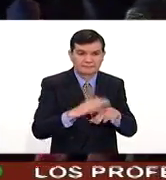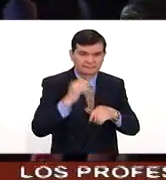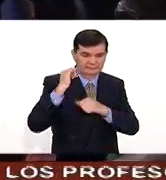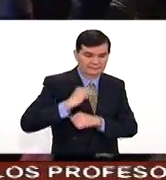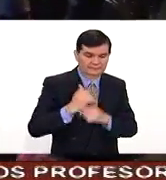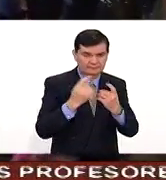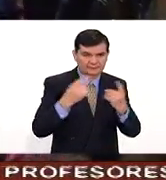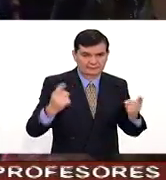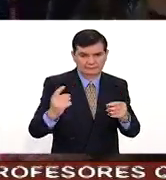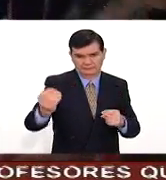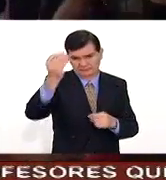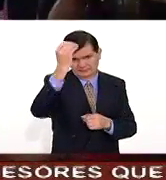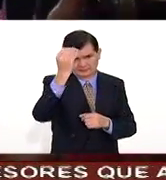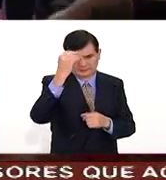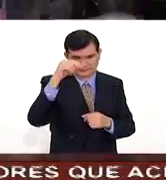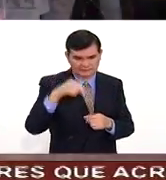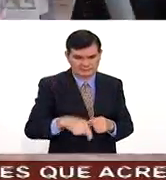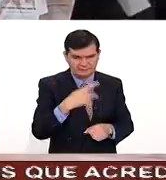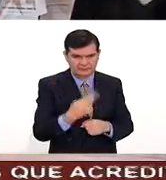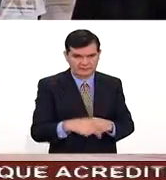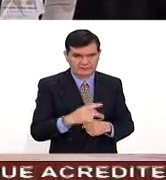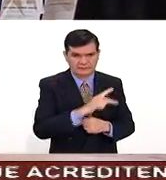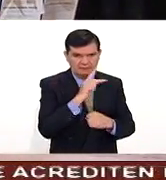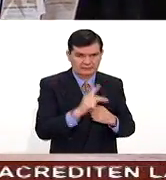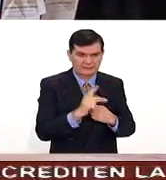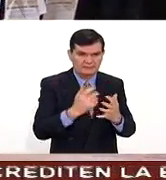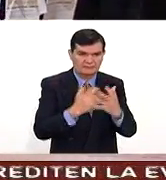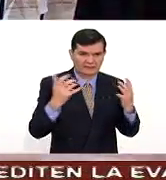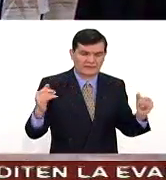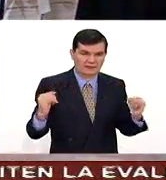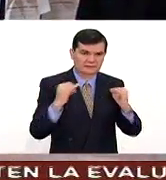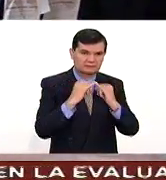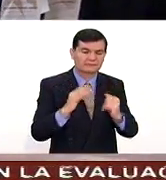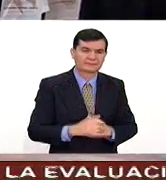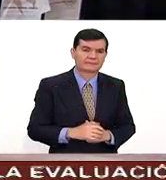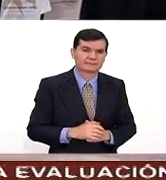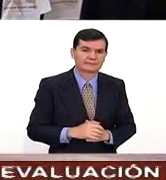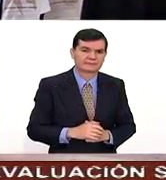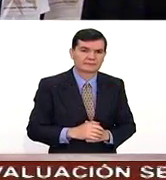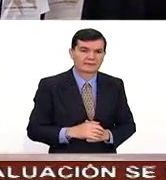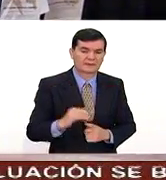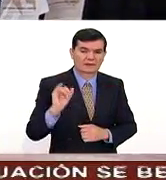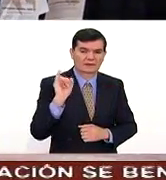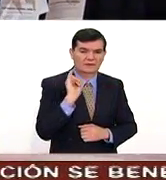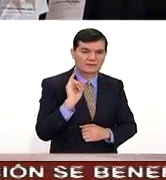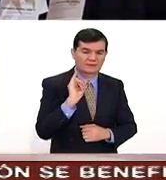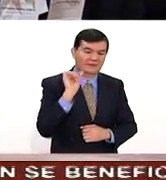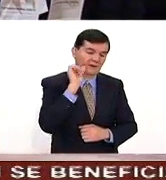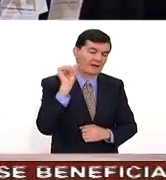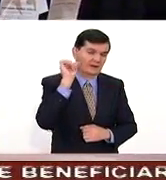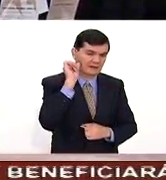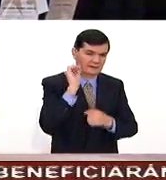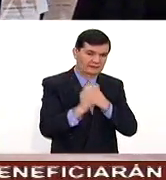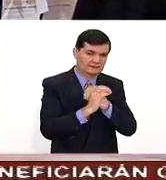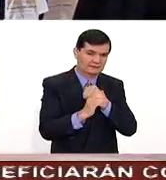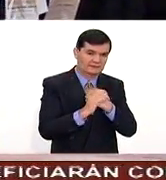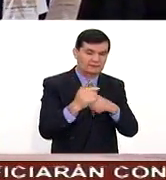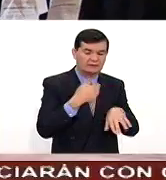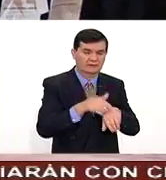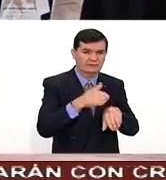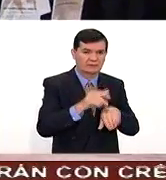del desarrollo científico de nuestro país, una gran institución. El jueves, ayer, celebró su aniversario